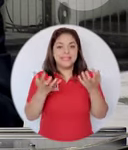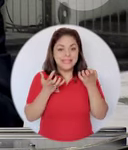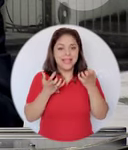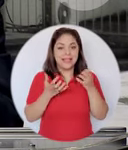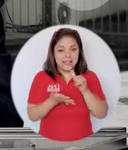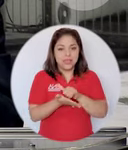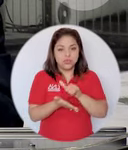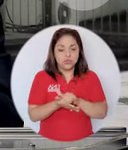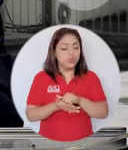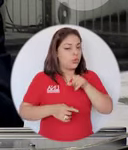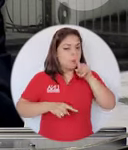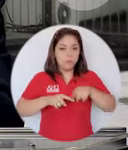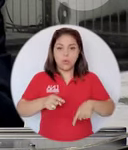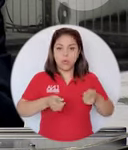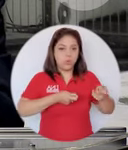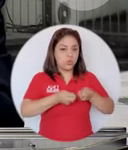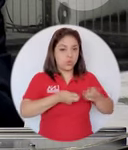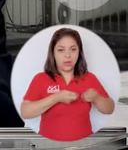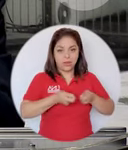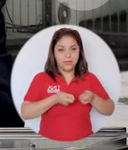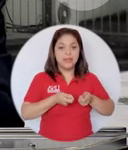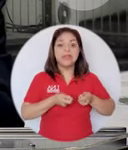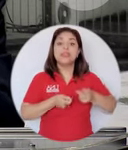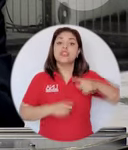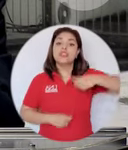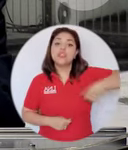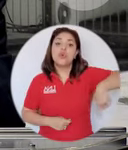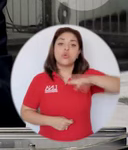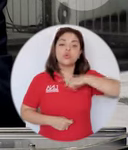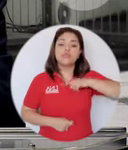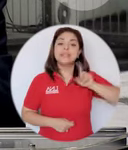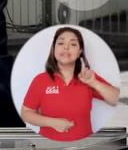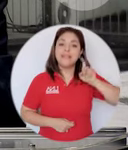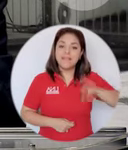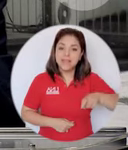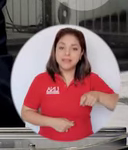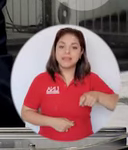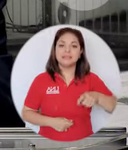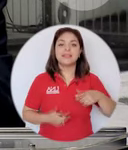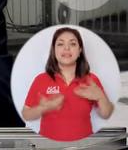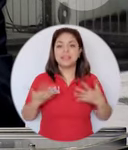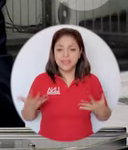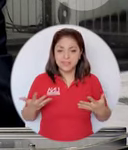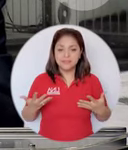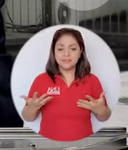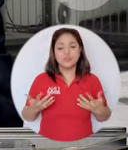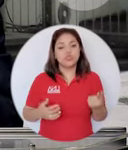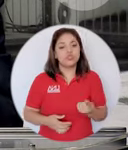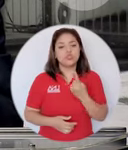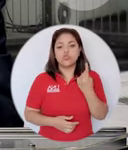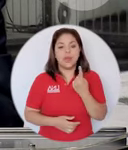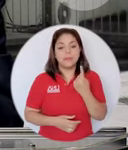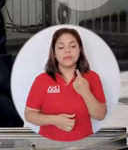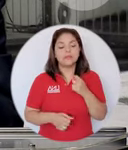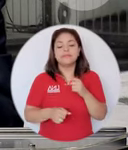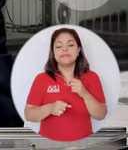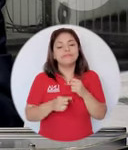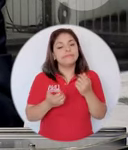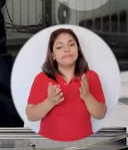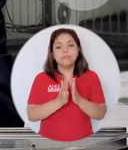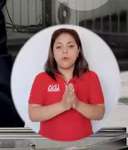las intenciones del virus y que no podemos controlar, realmente nuestro deber y reacción realmente en respuesta a esa